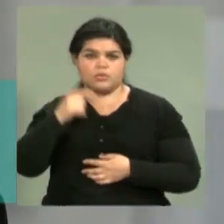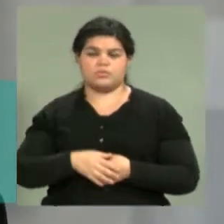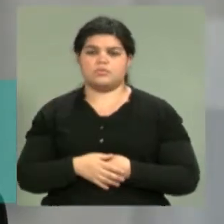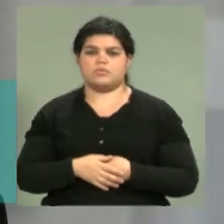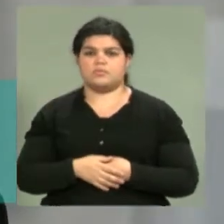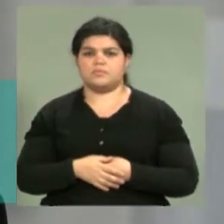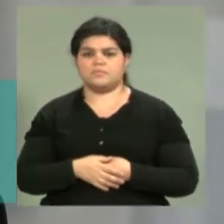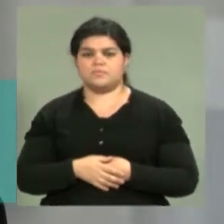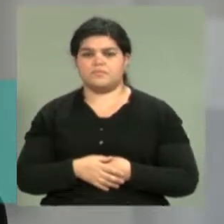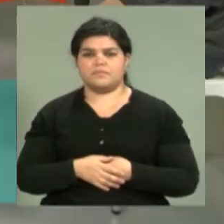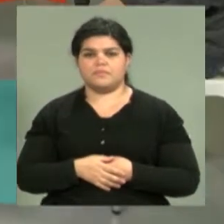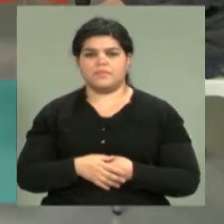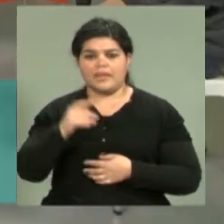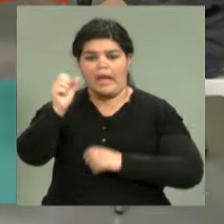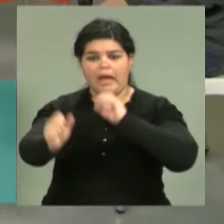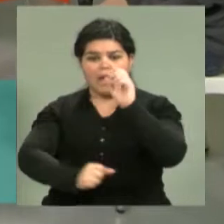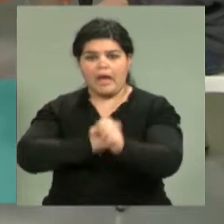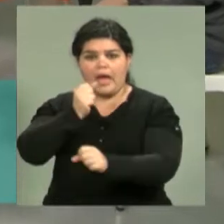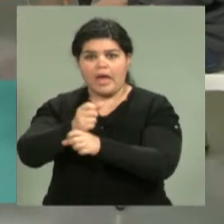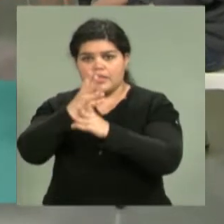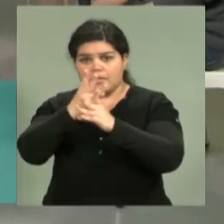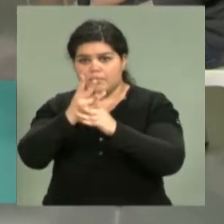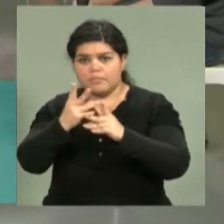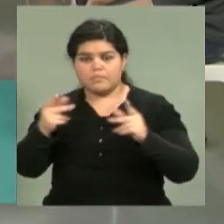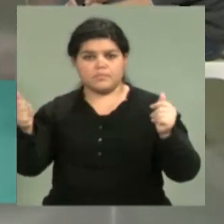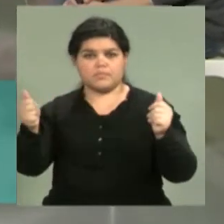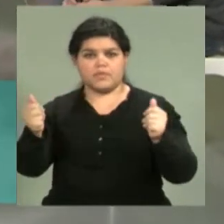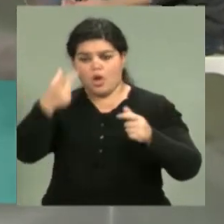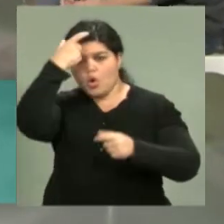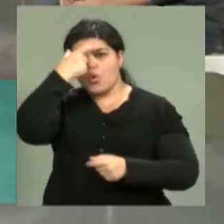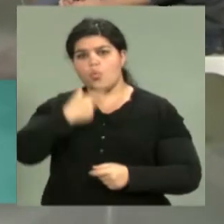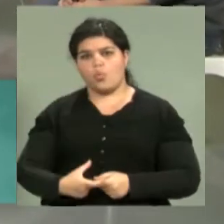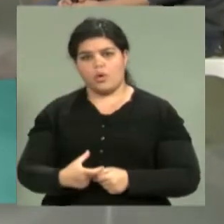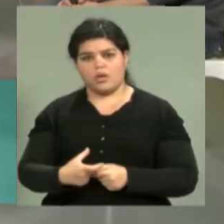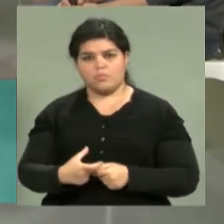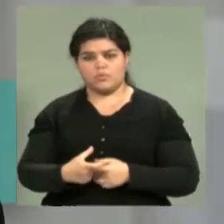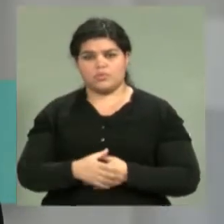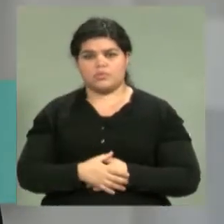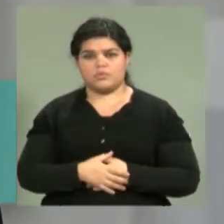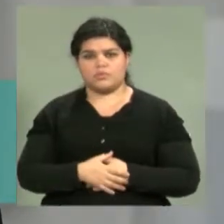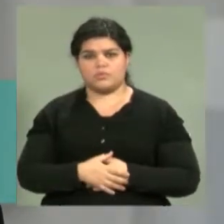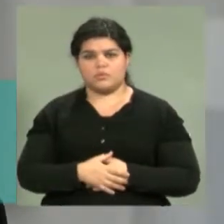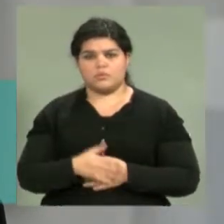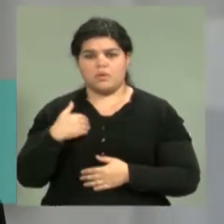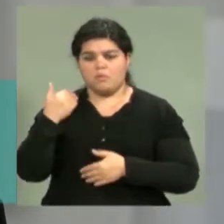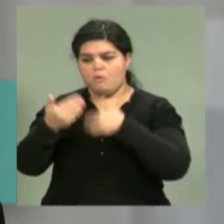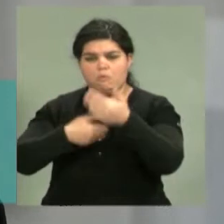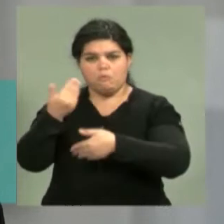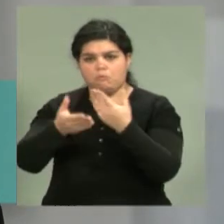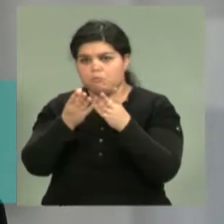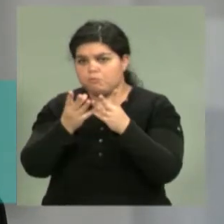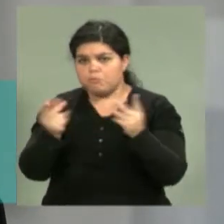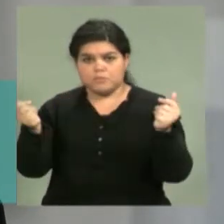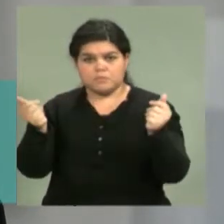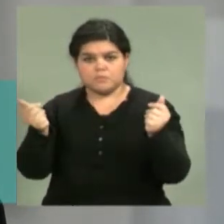no se termine ese ciclo, hasta que el cuerpo no deje de, por sus propios